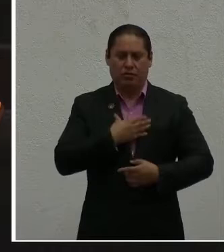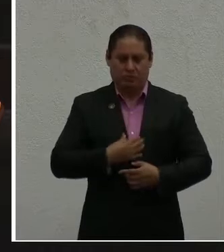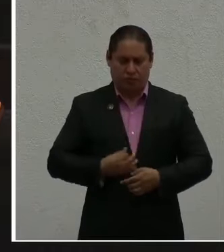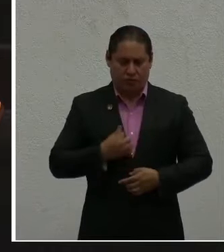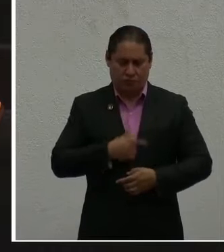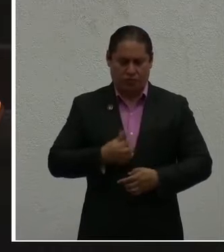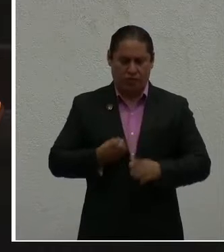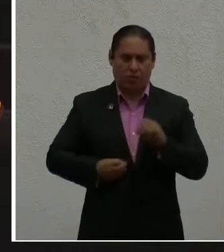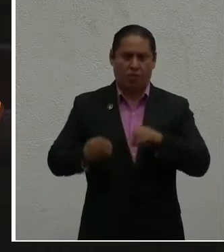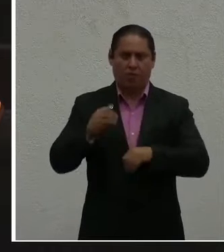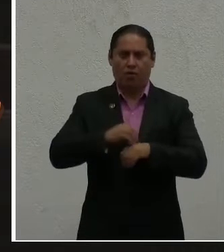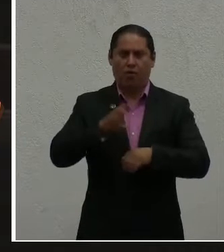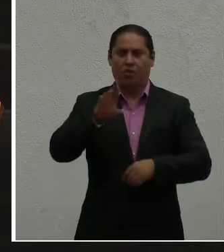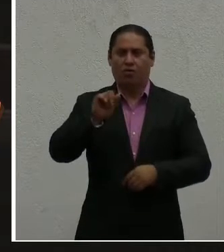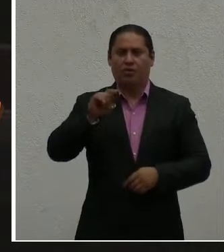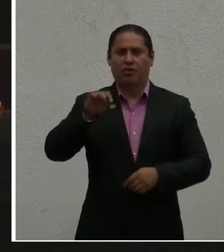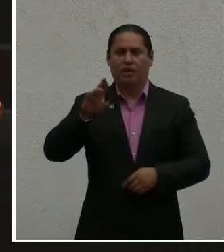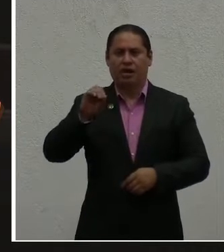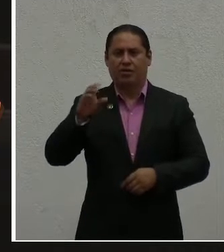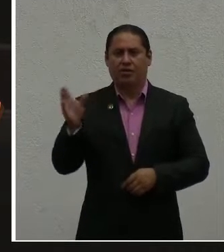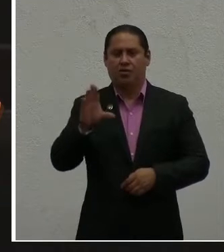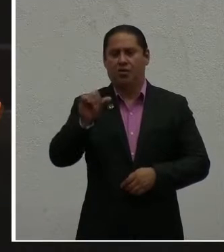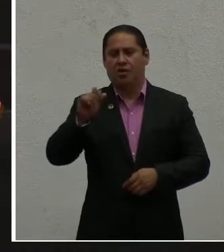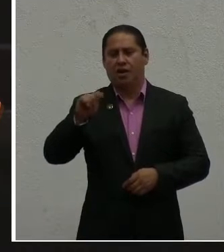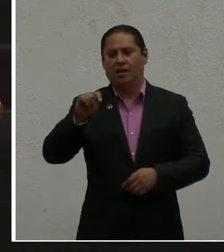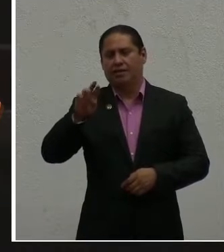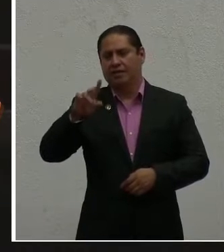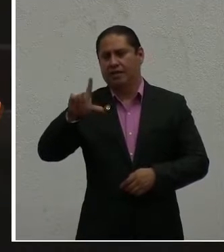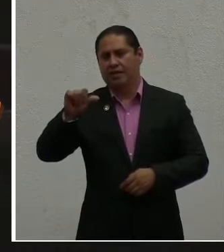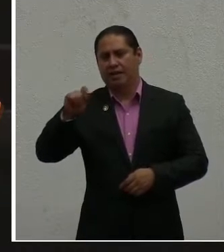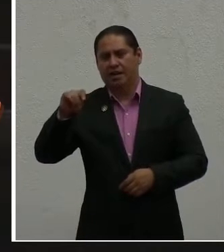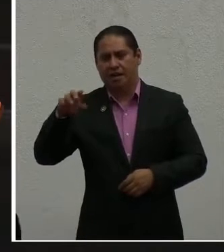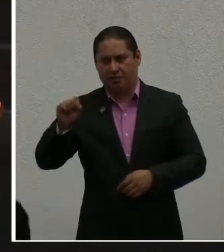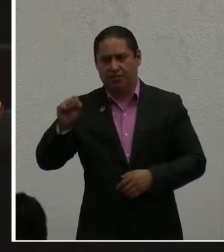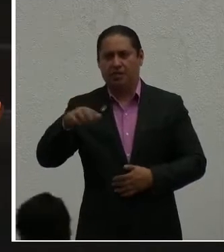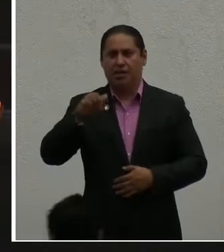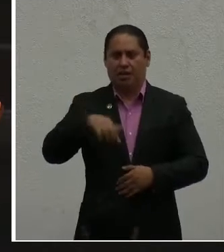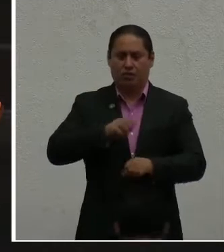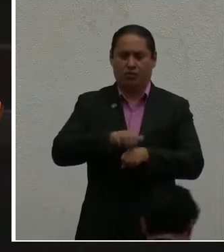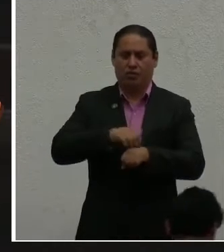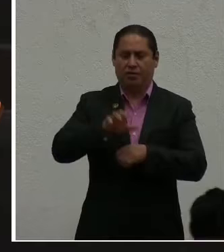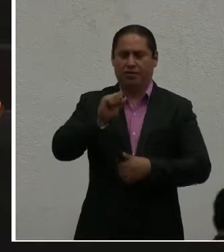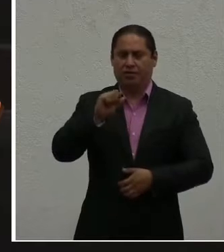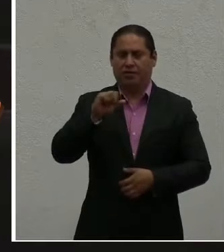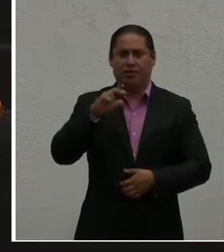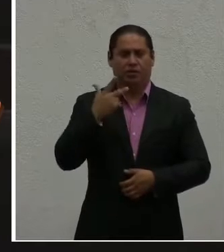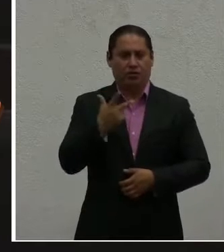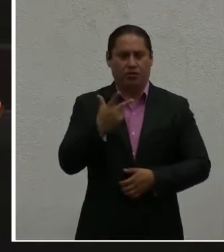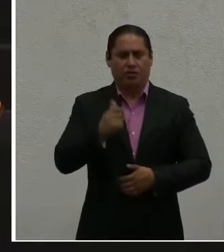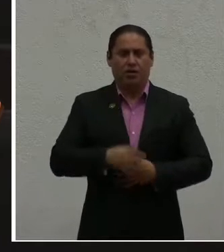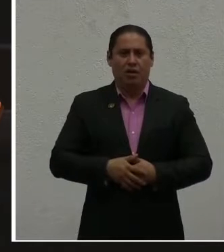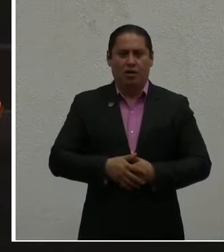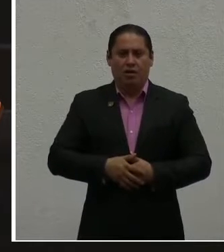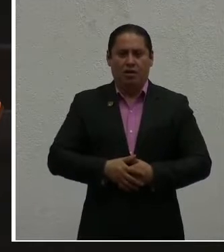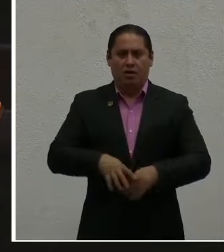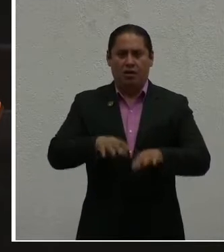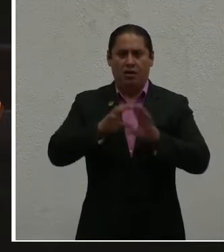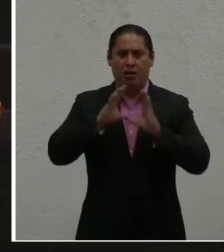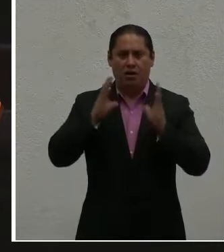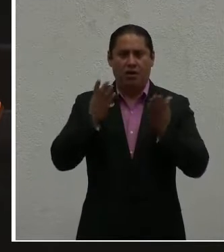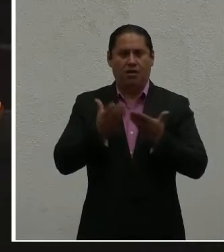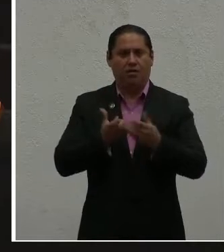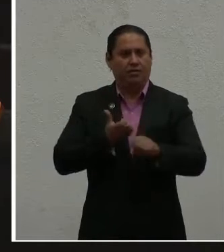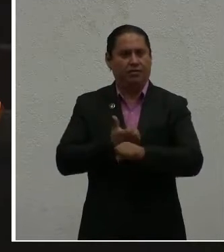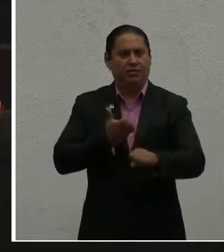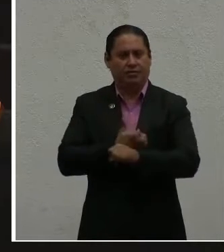Postulación de la Medalla Rosario Castellanos de la 68ª Legislatura del Constitucional del